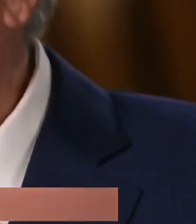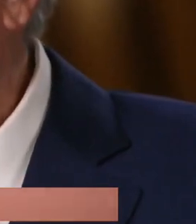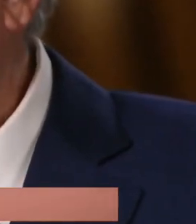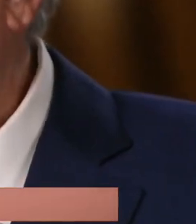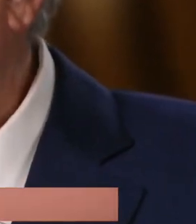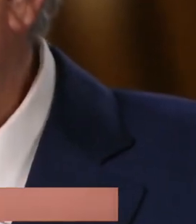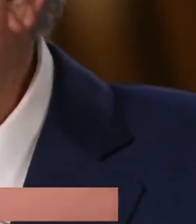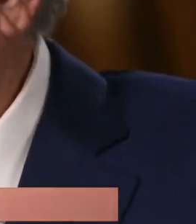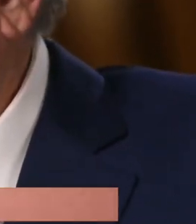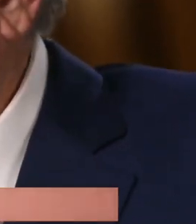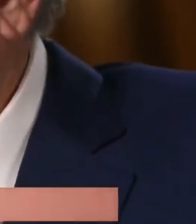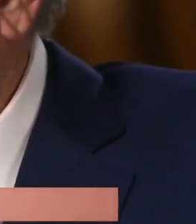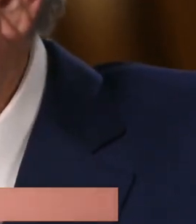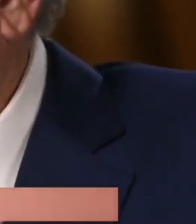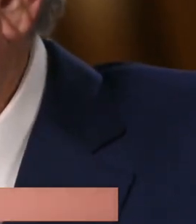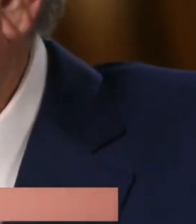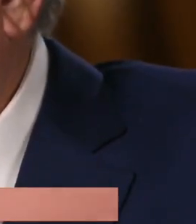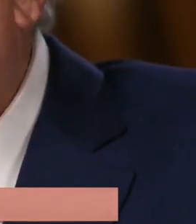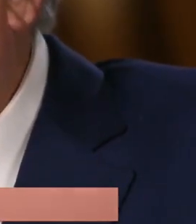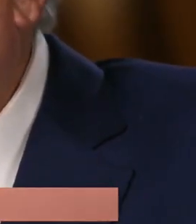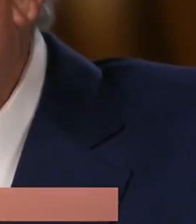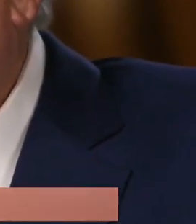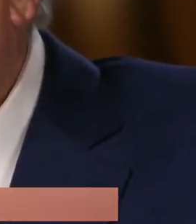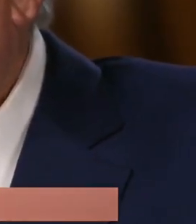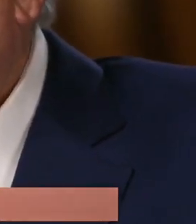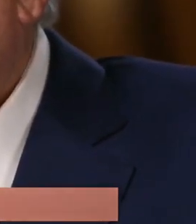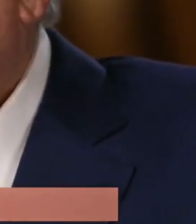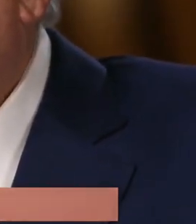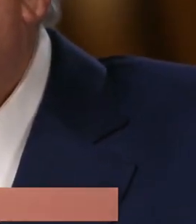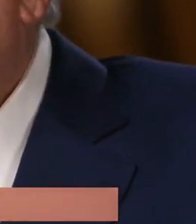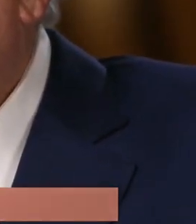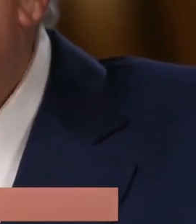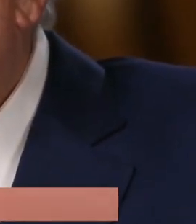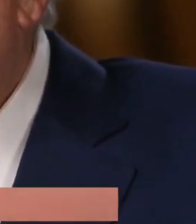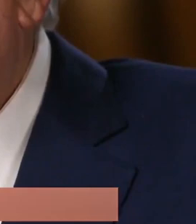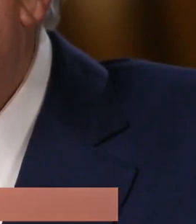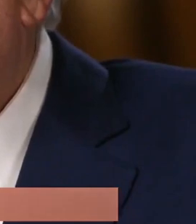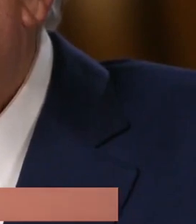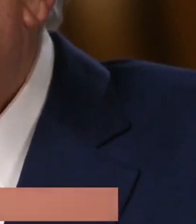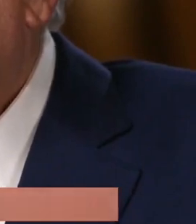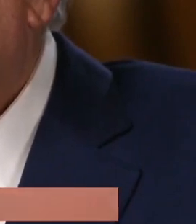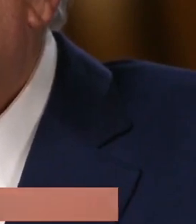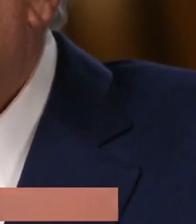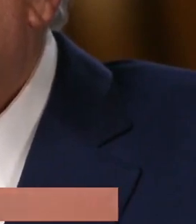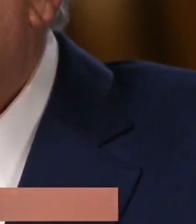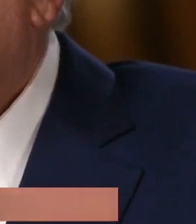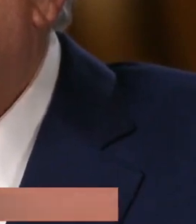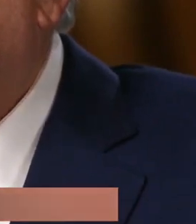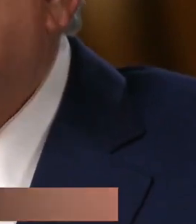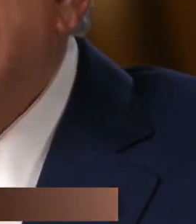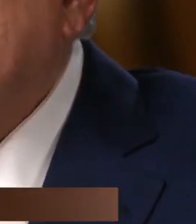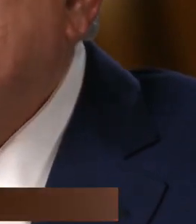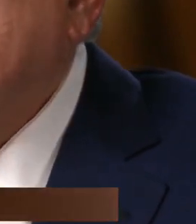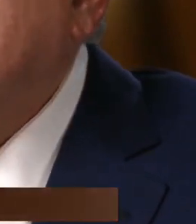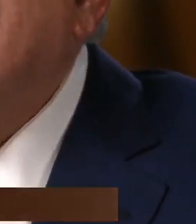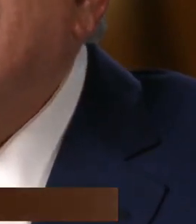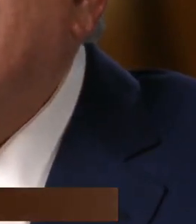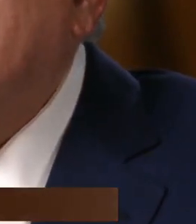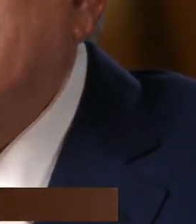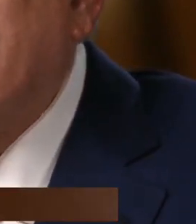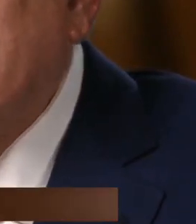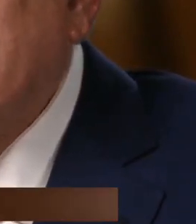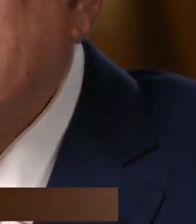México. Y deseamos continuar de esa manera, porque nos